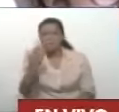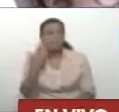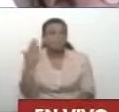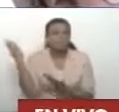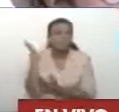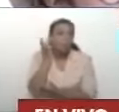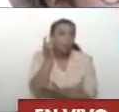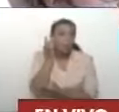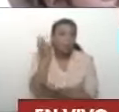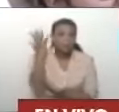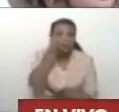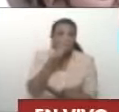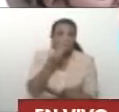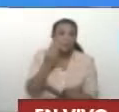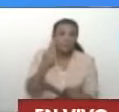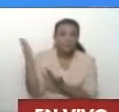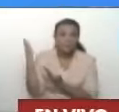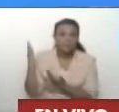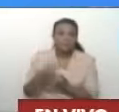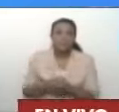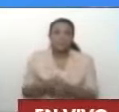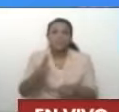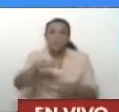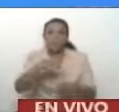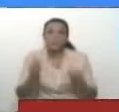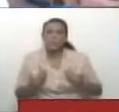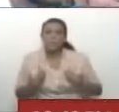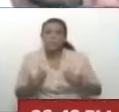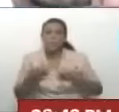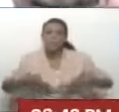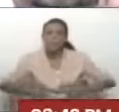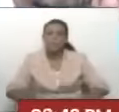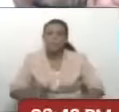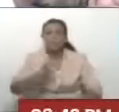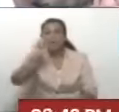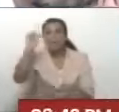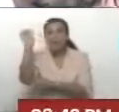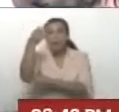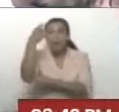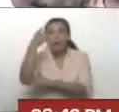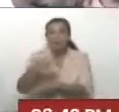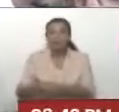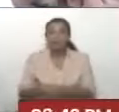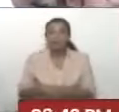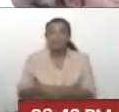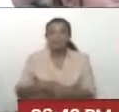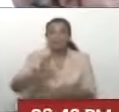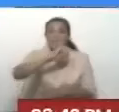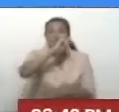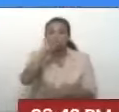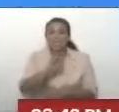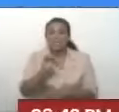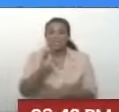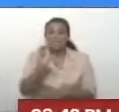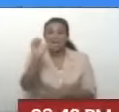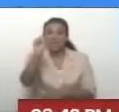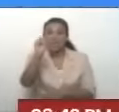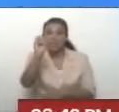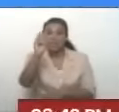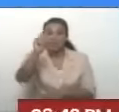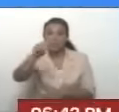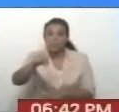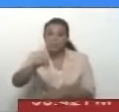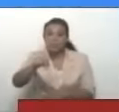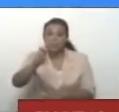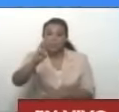joven venezolana. Yosneisy, ¿de dónde eres tú, Yosneisy? De Guárico, del Sombrero, presidente. Del Sombrero. Sí, señor. Ahí hace